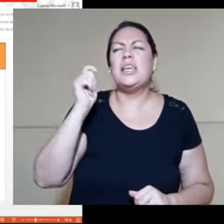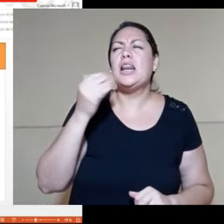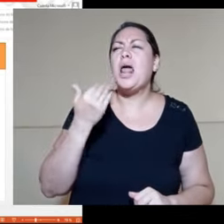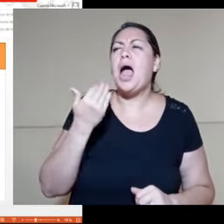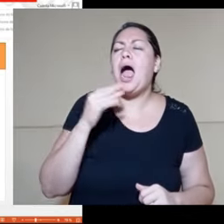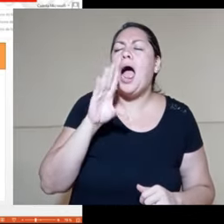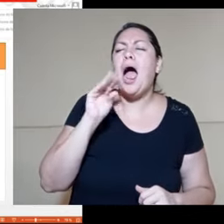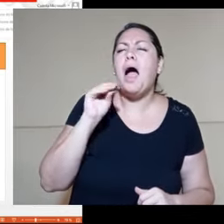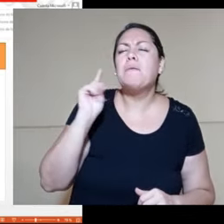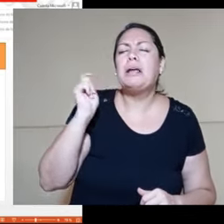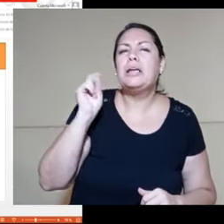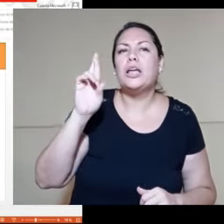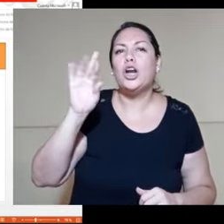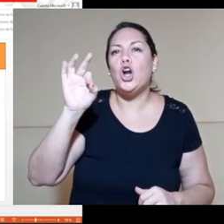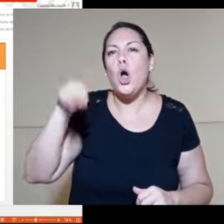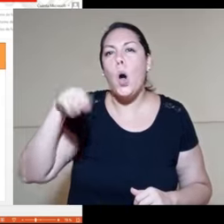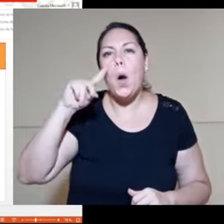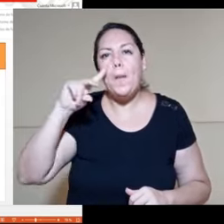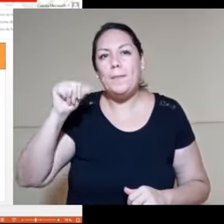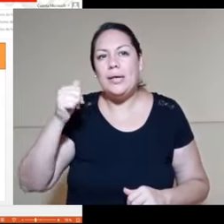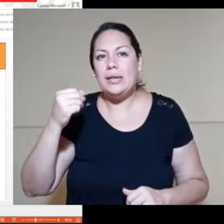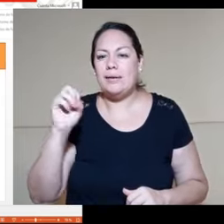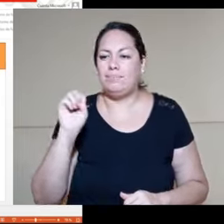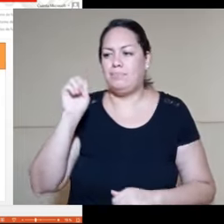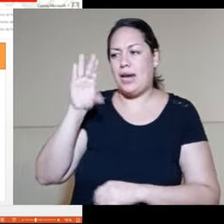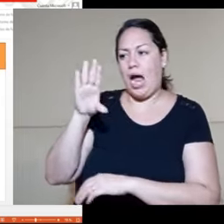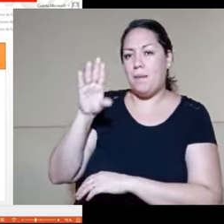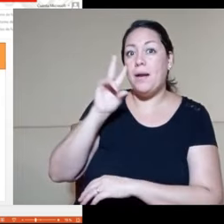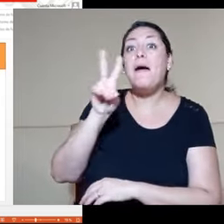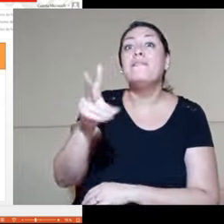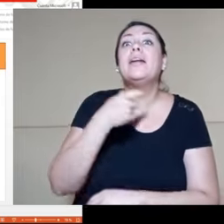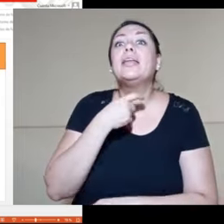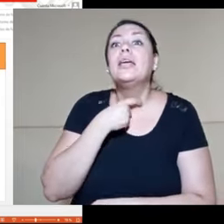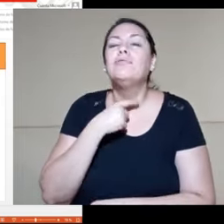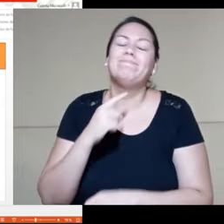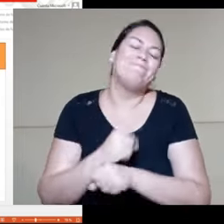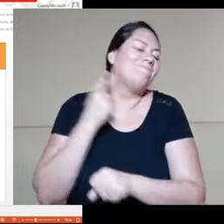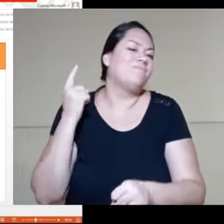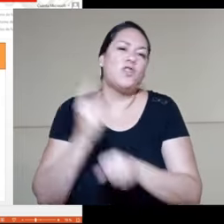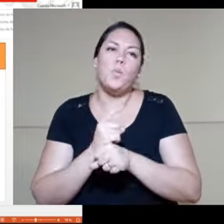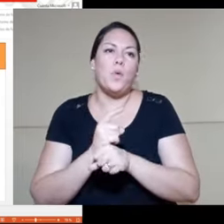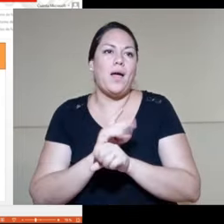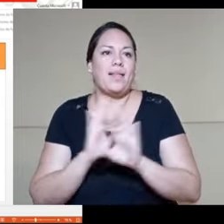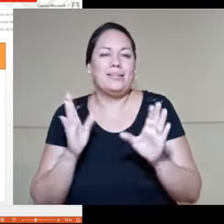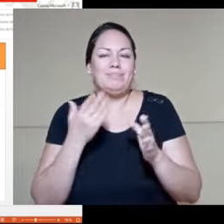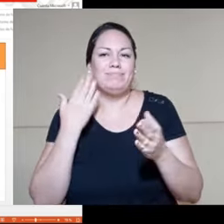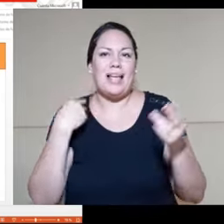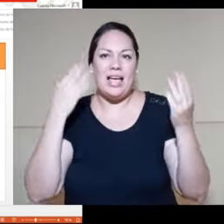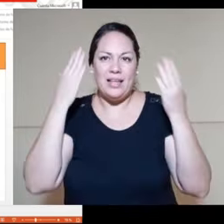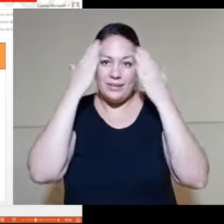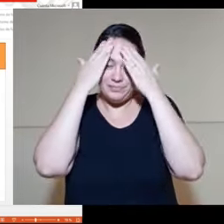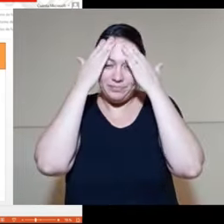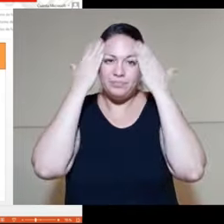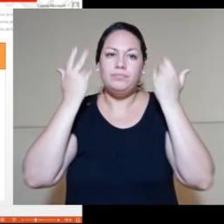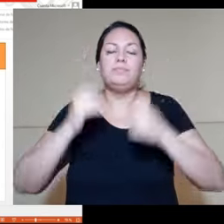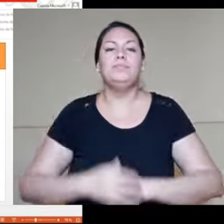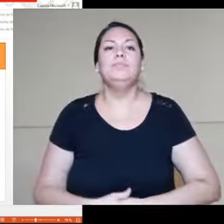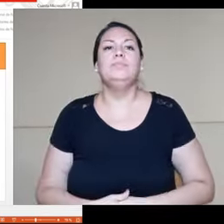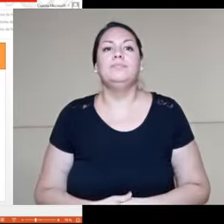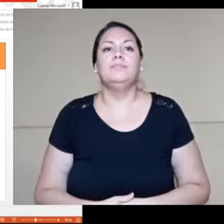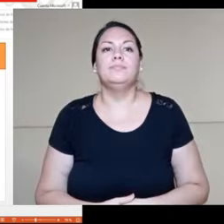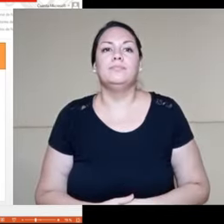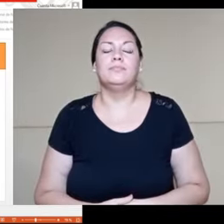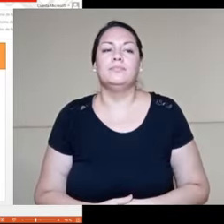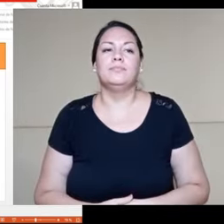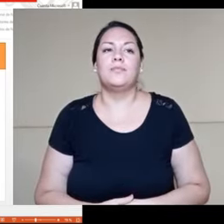¿Quién está Entonces, hablando? A ver, para ver. Romina. ¿Tenés la cámara? Ah, no. No, no, porque no estoy